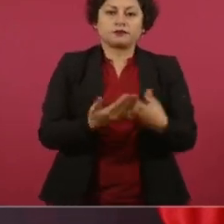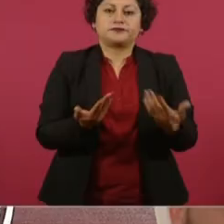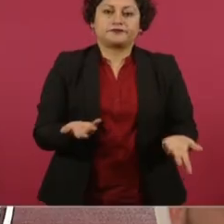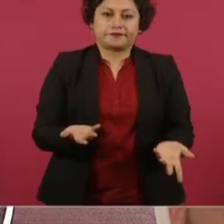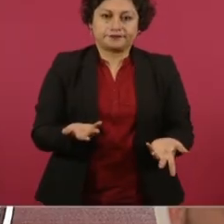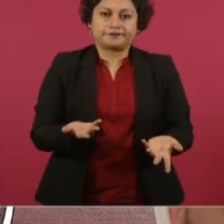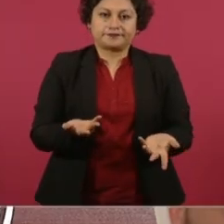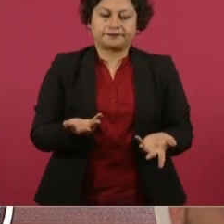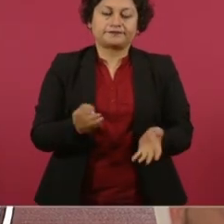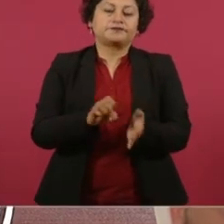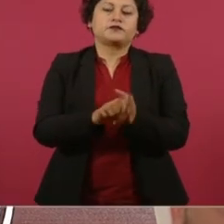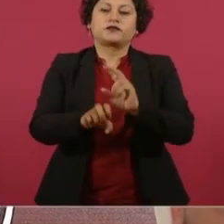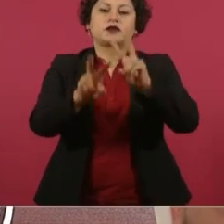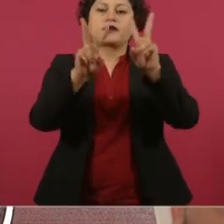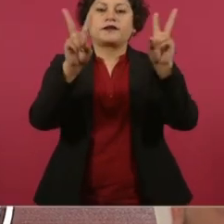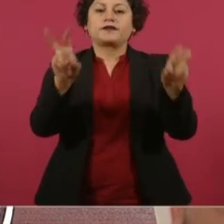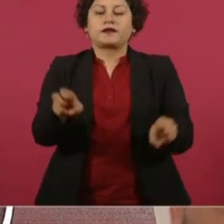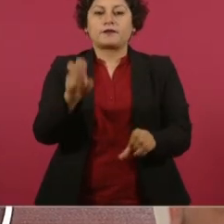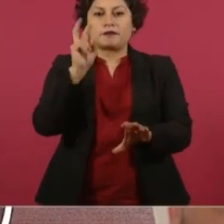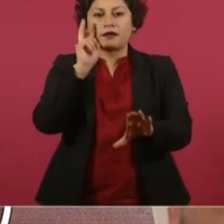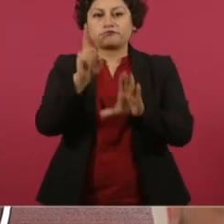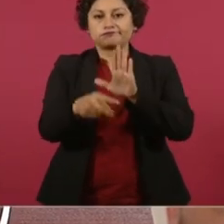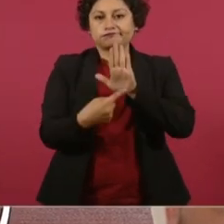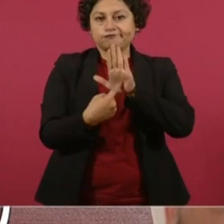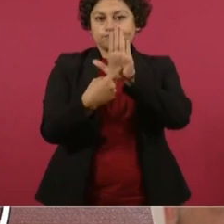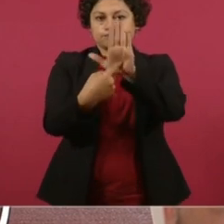Lo de la transparencia.